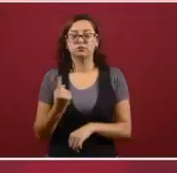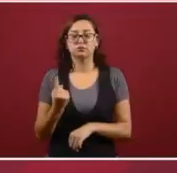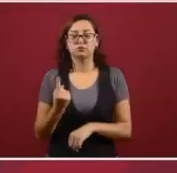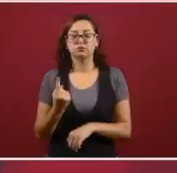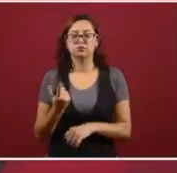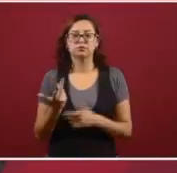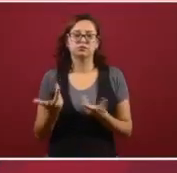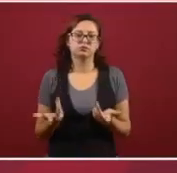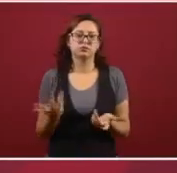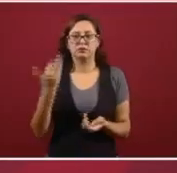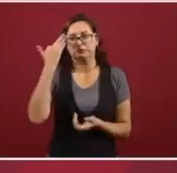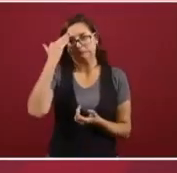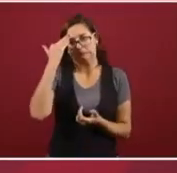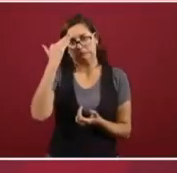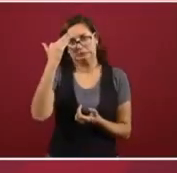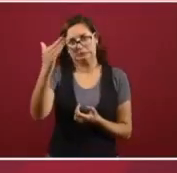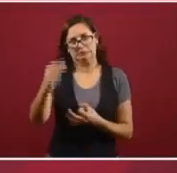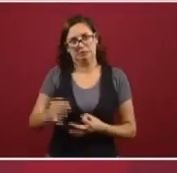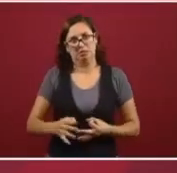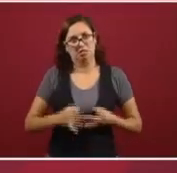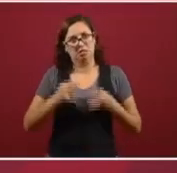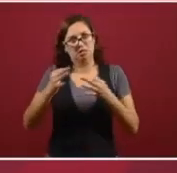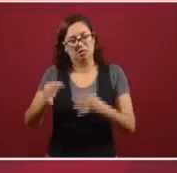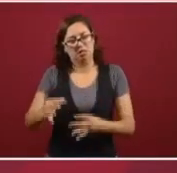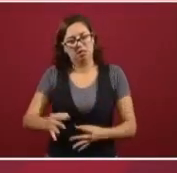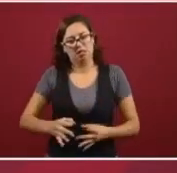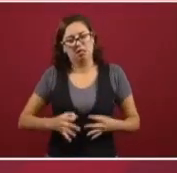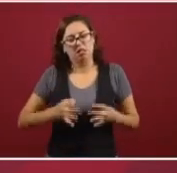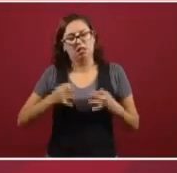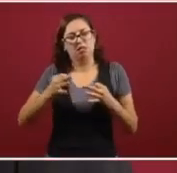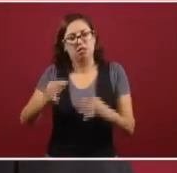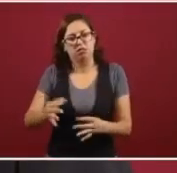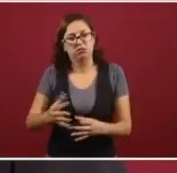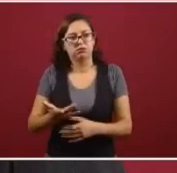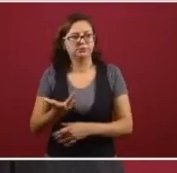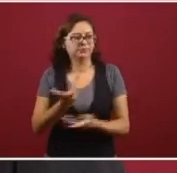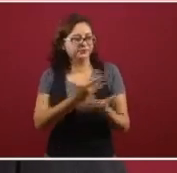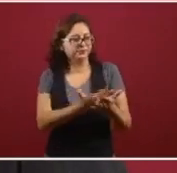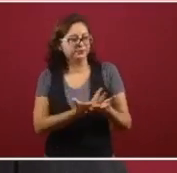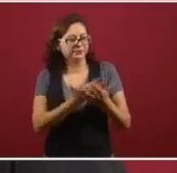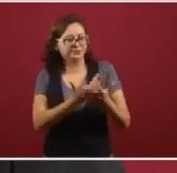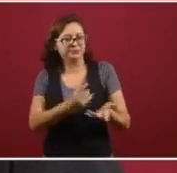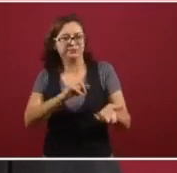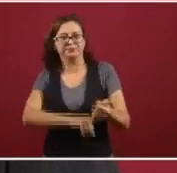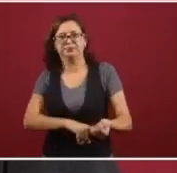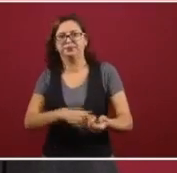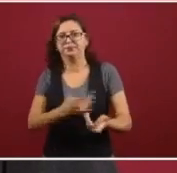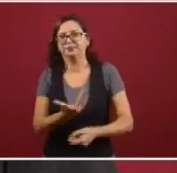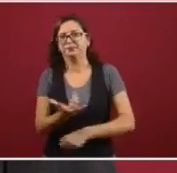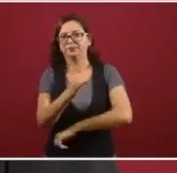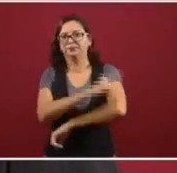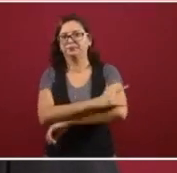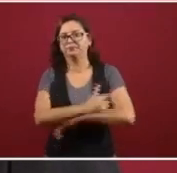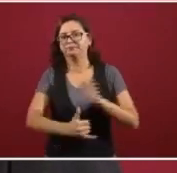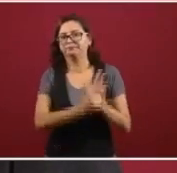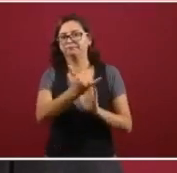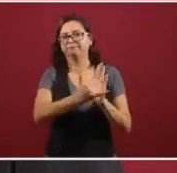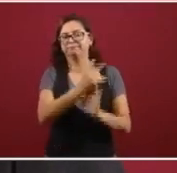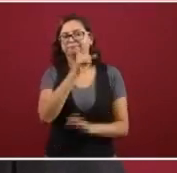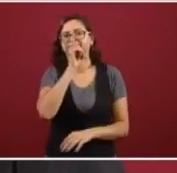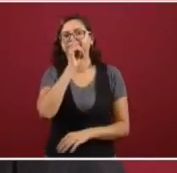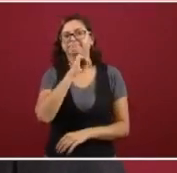nos demora el tiempo de la construcción del aeropuerto